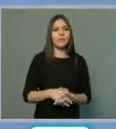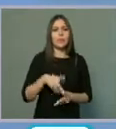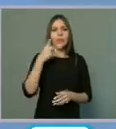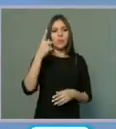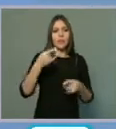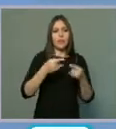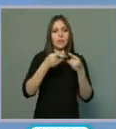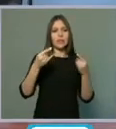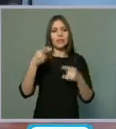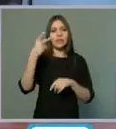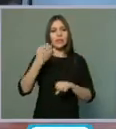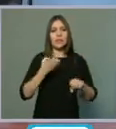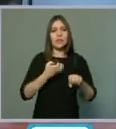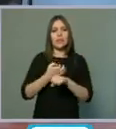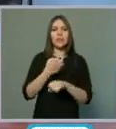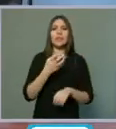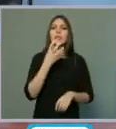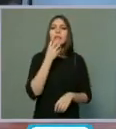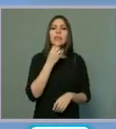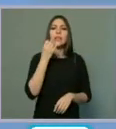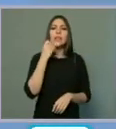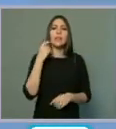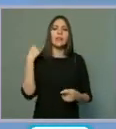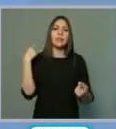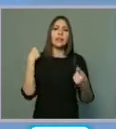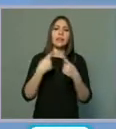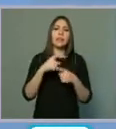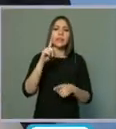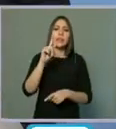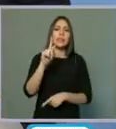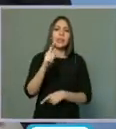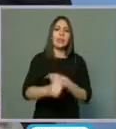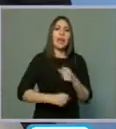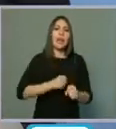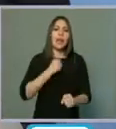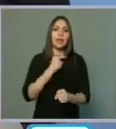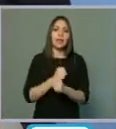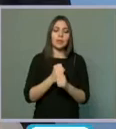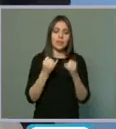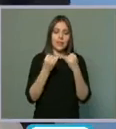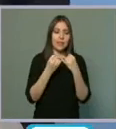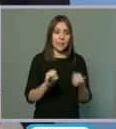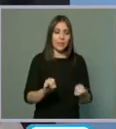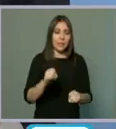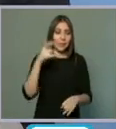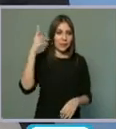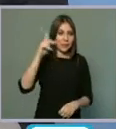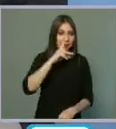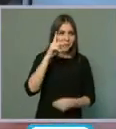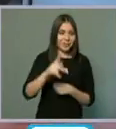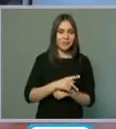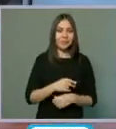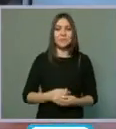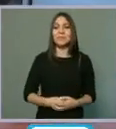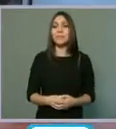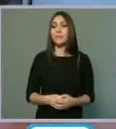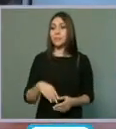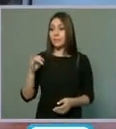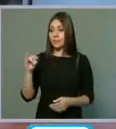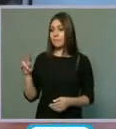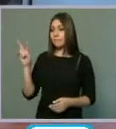del Estado de Israel, que cumple 70 años de independencia. Exacto, cumple 70 años de independencia y hablamos de una de las